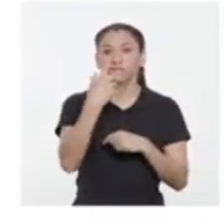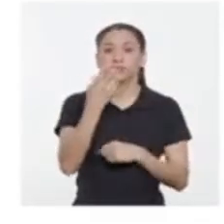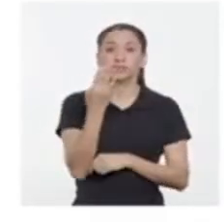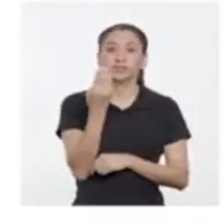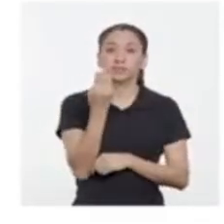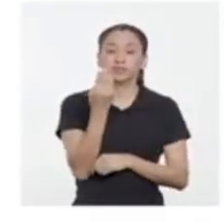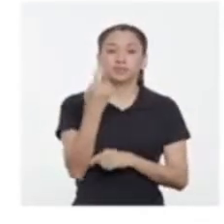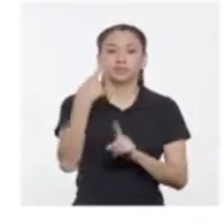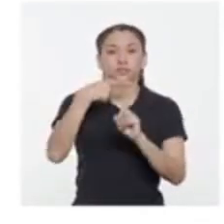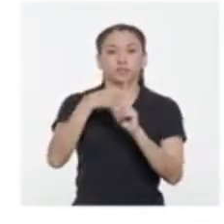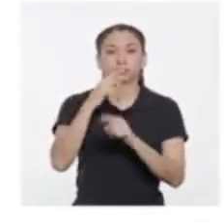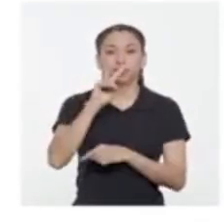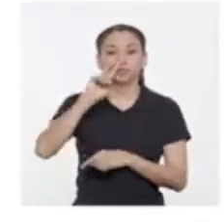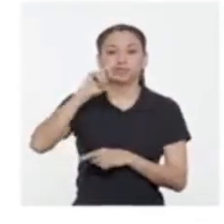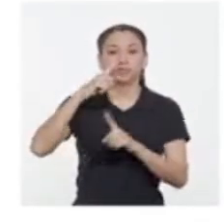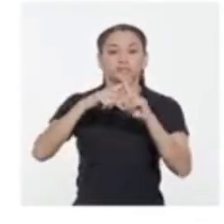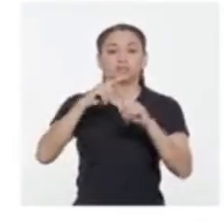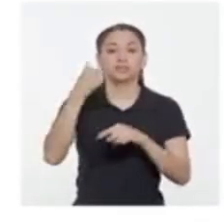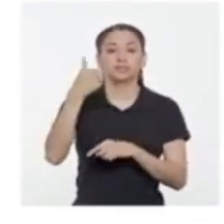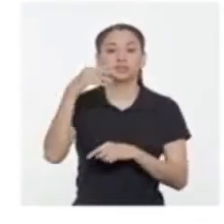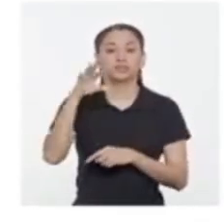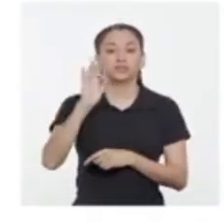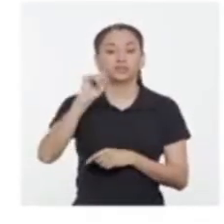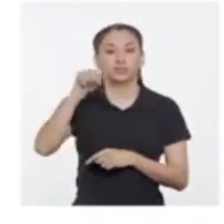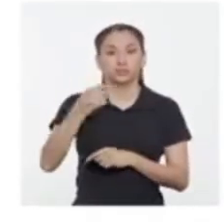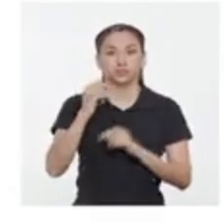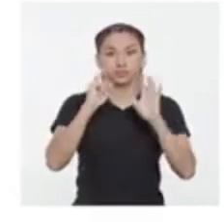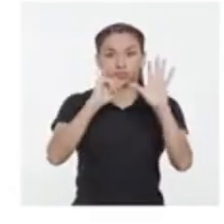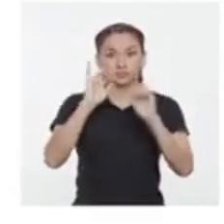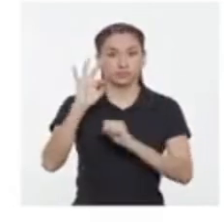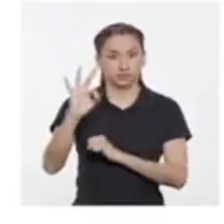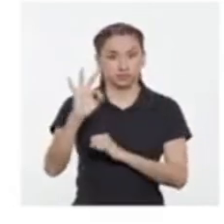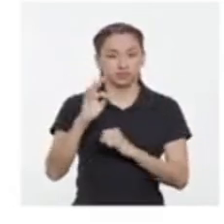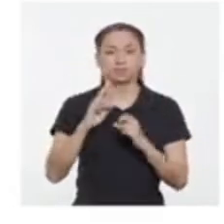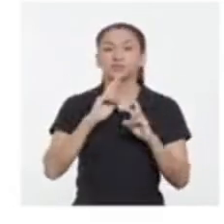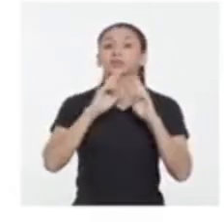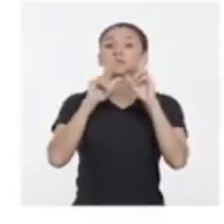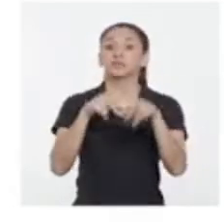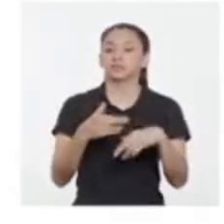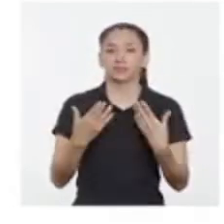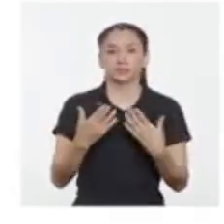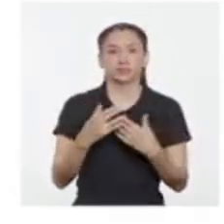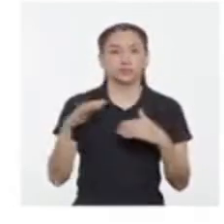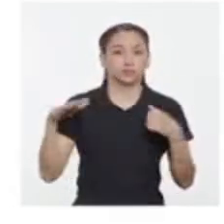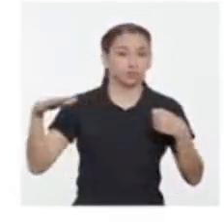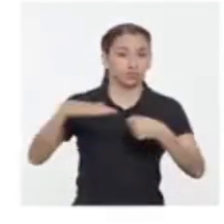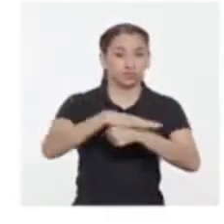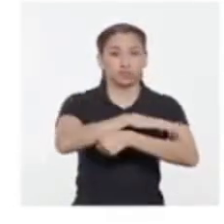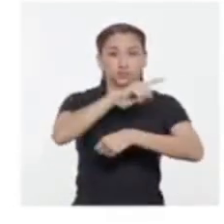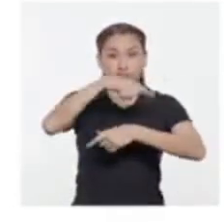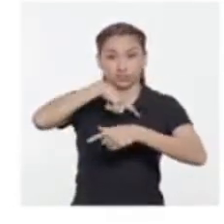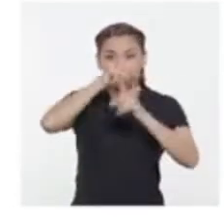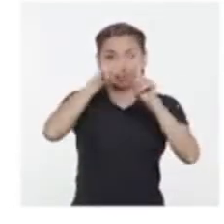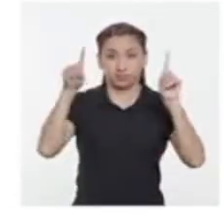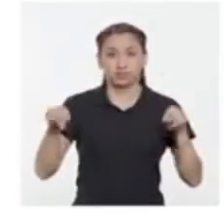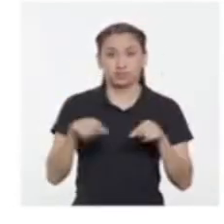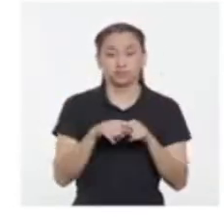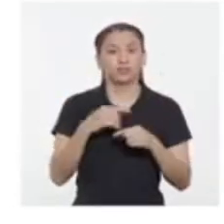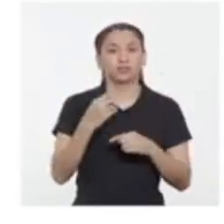a 314 más 2 por 19,63, que resulta un área total